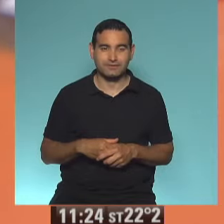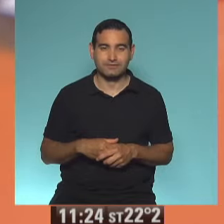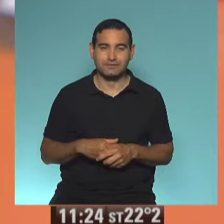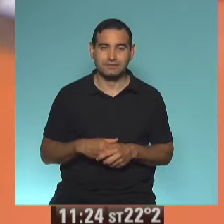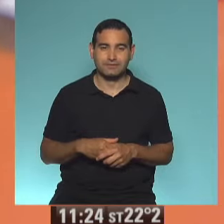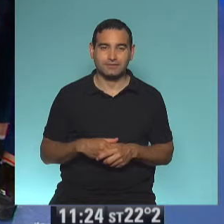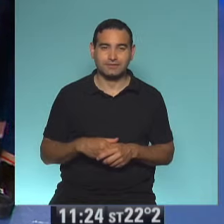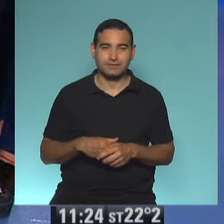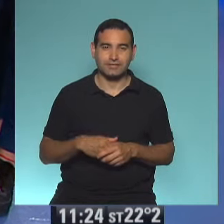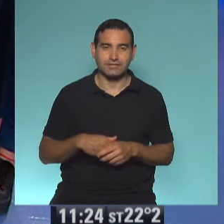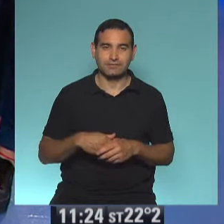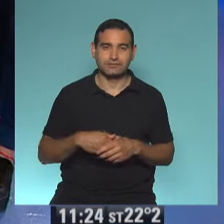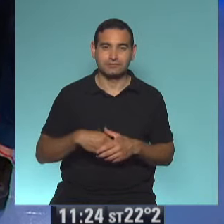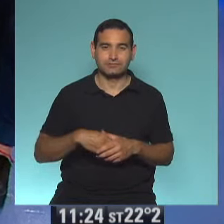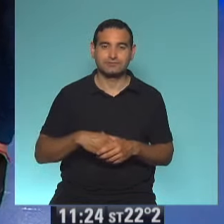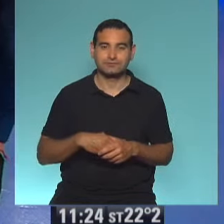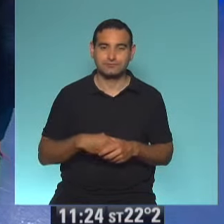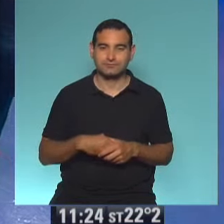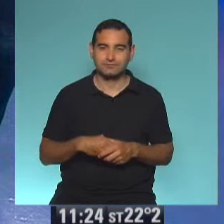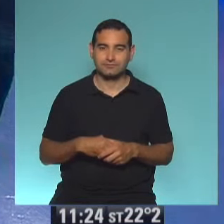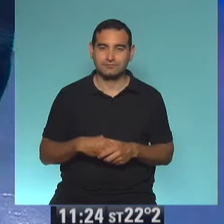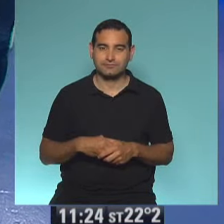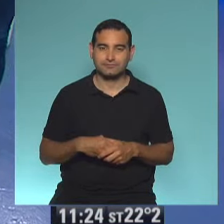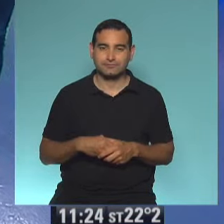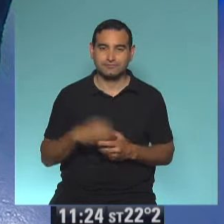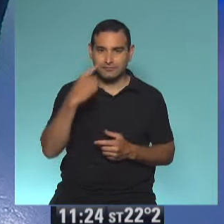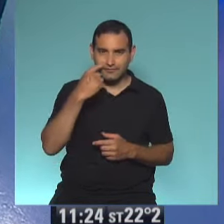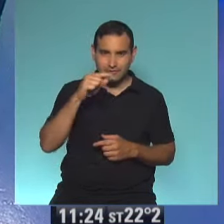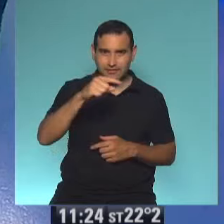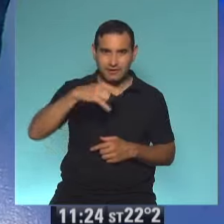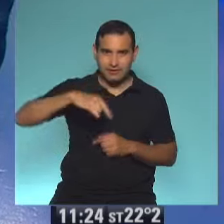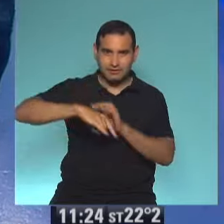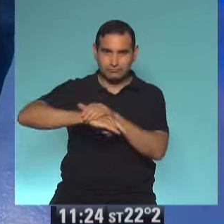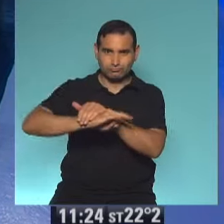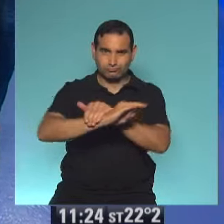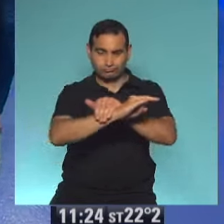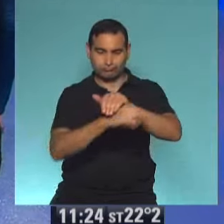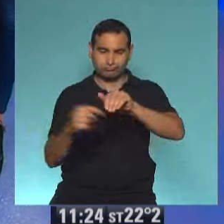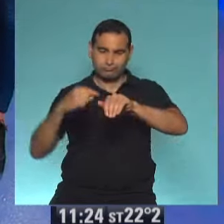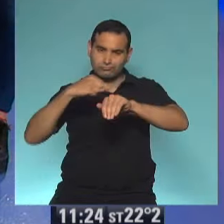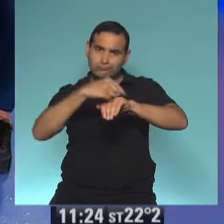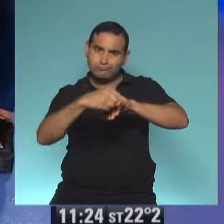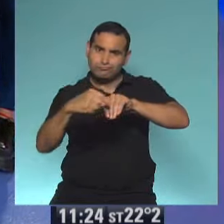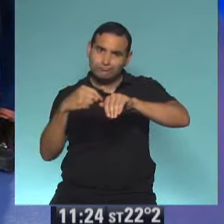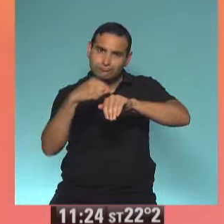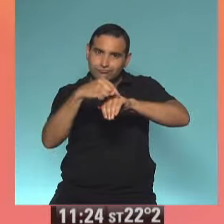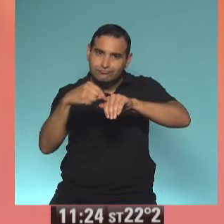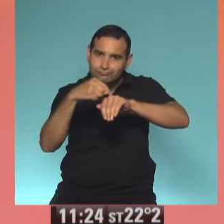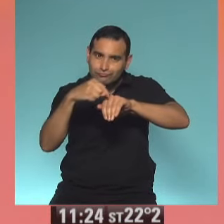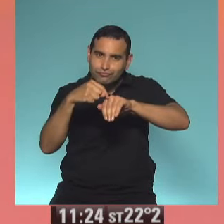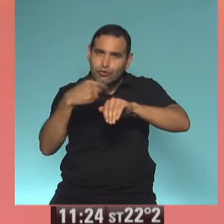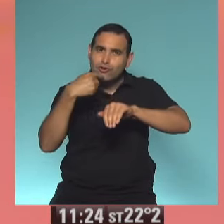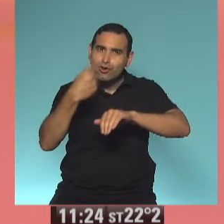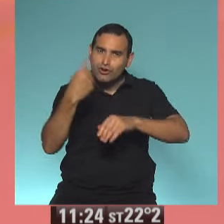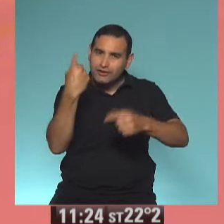Vamos a intentar plasmar bien las líneas que tiene, los diferentes colores.